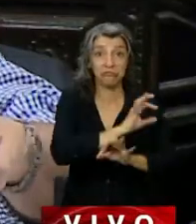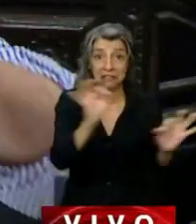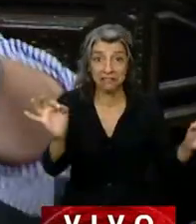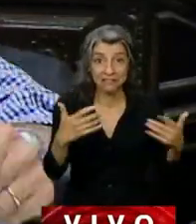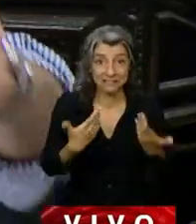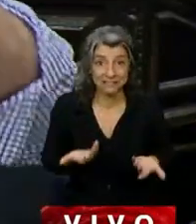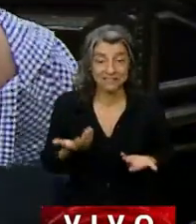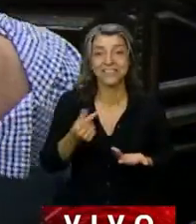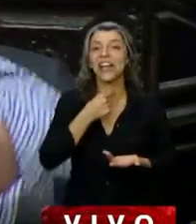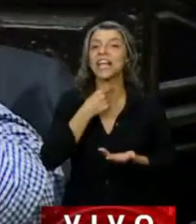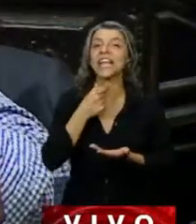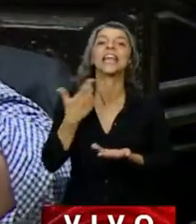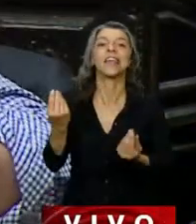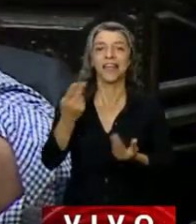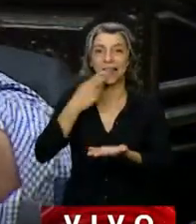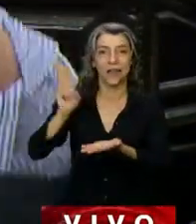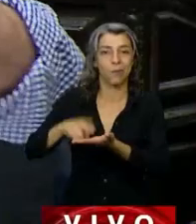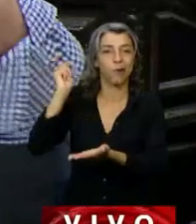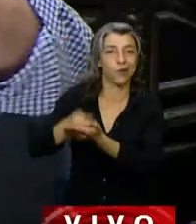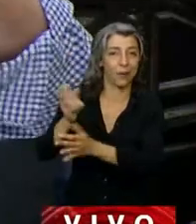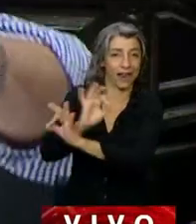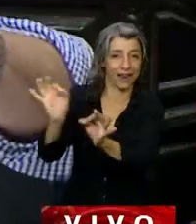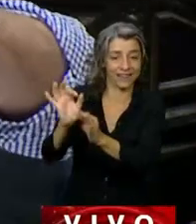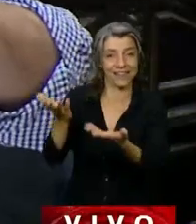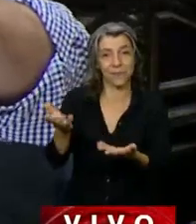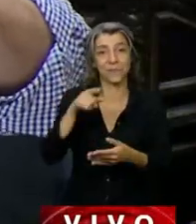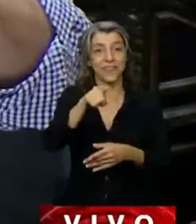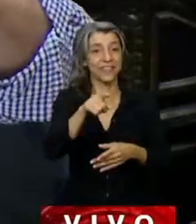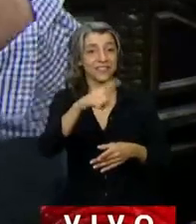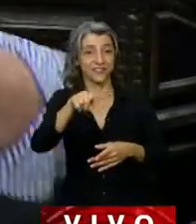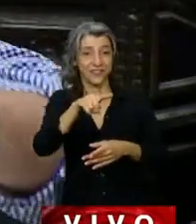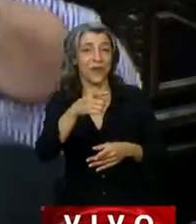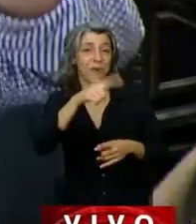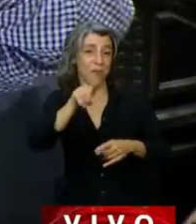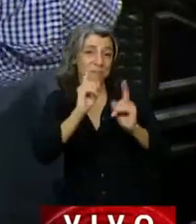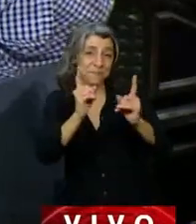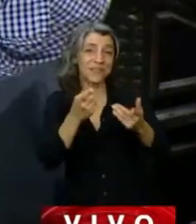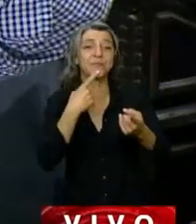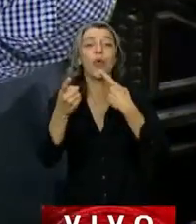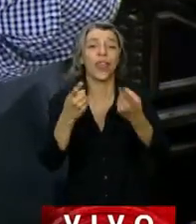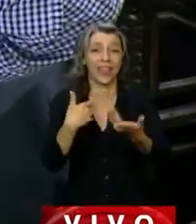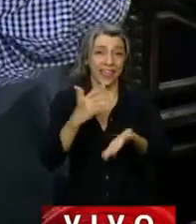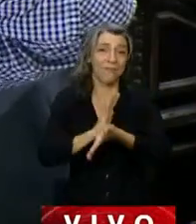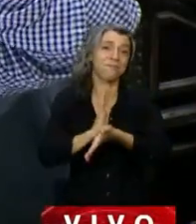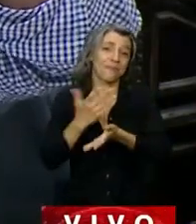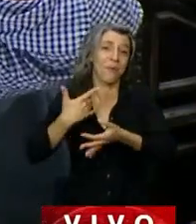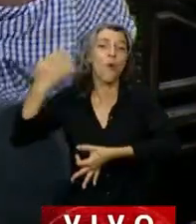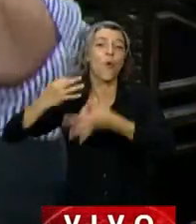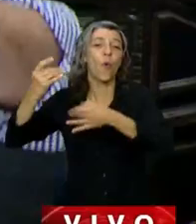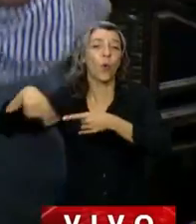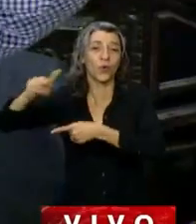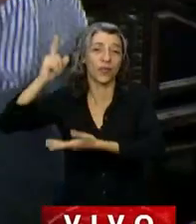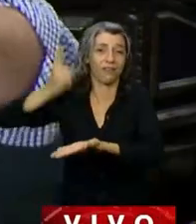la justicia falle como yo quiero. Son palabras de ustedes, son palabras